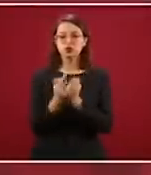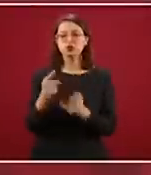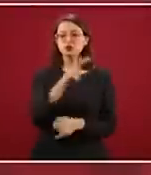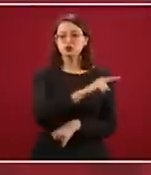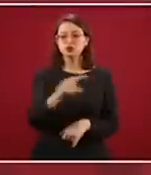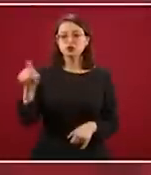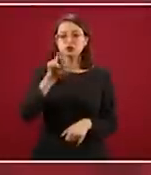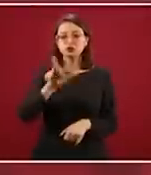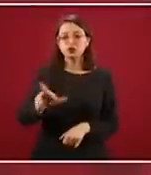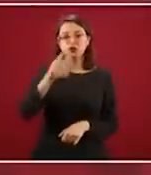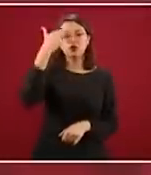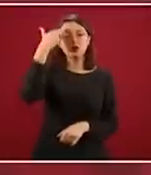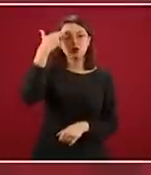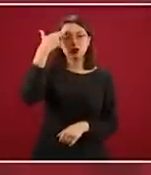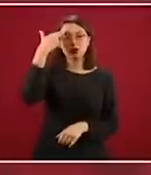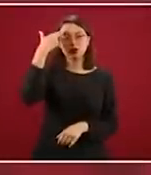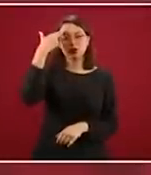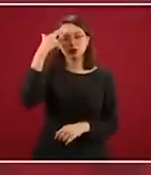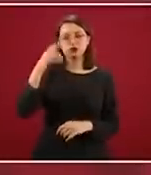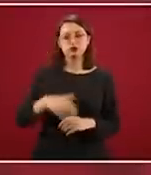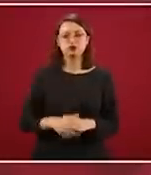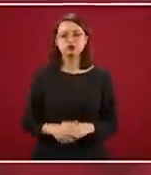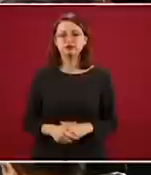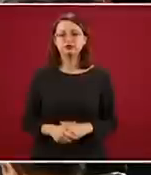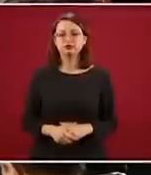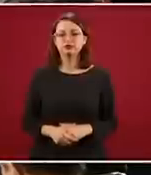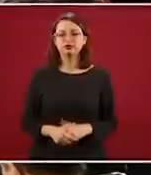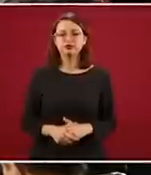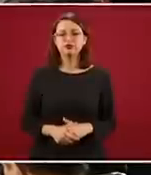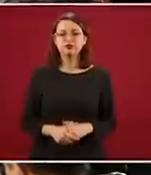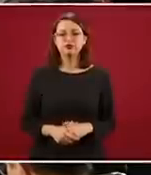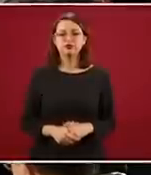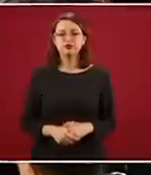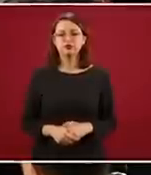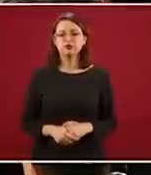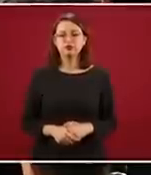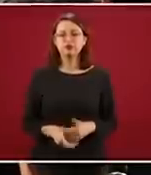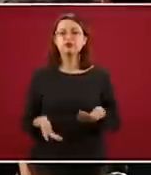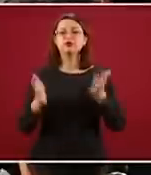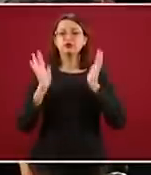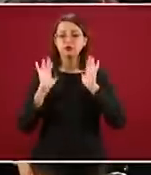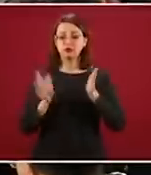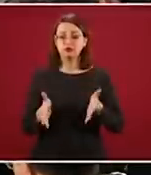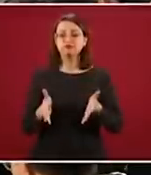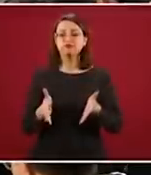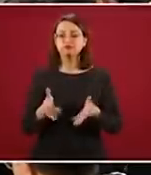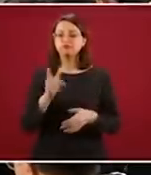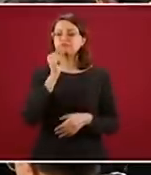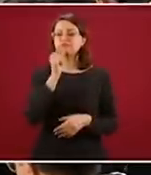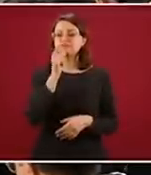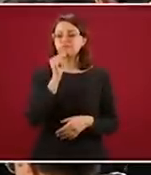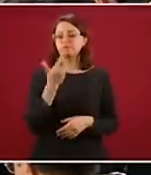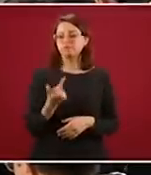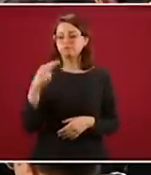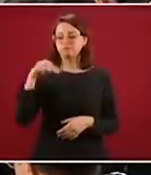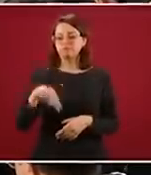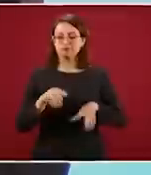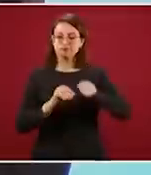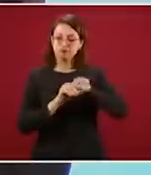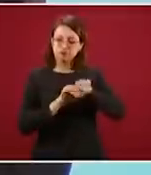recordarán. Entonces, ya hay despliegue especial de la Guardia